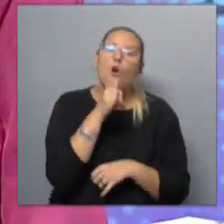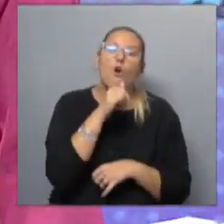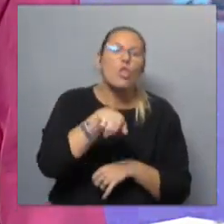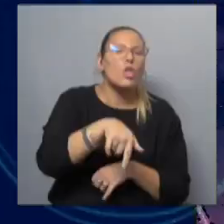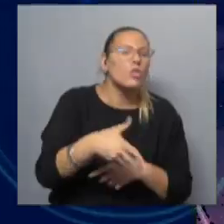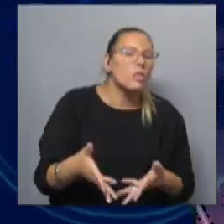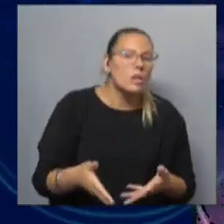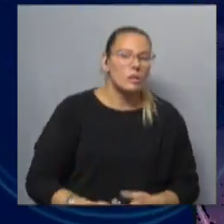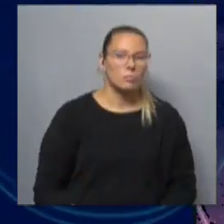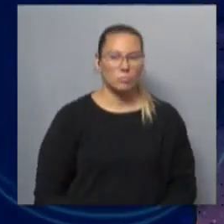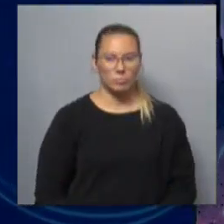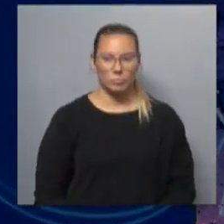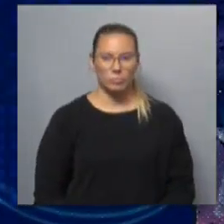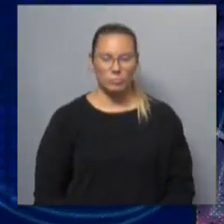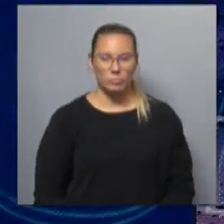andás.